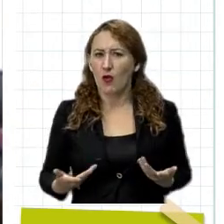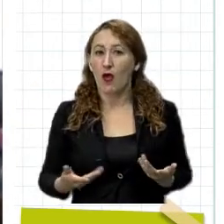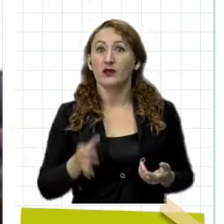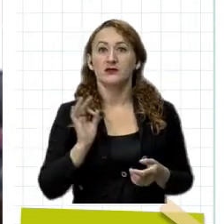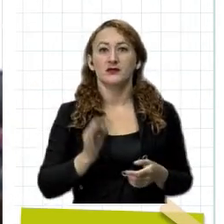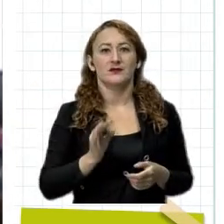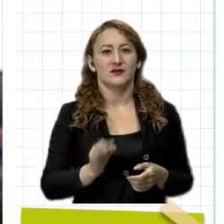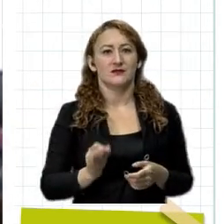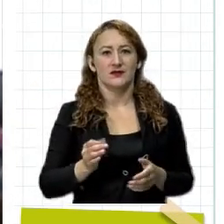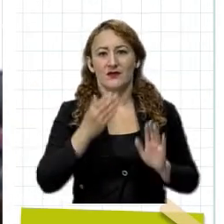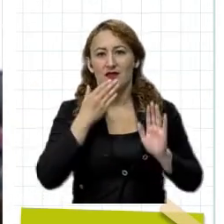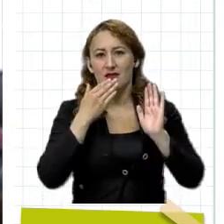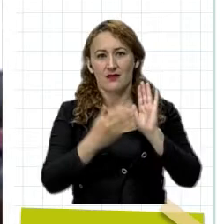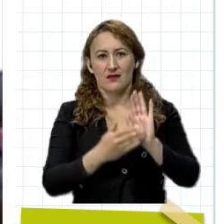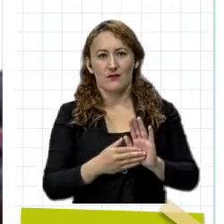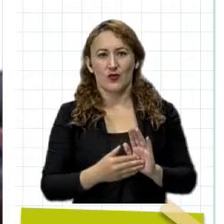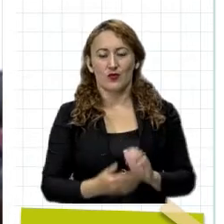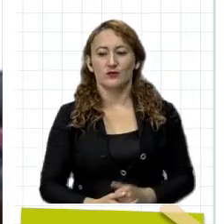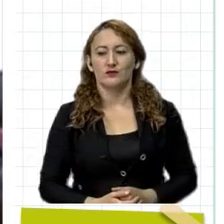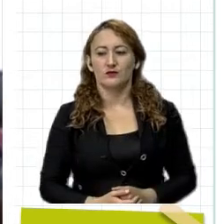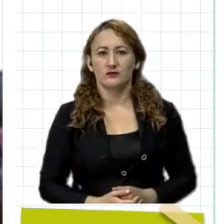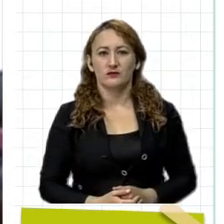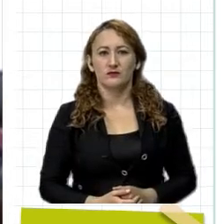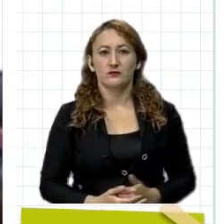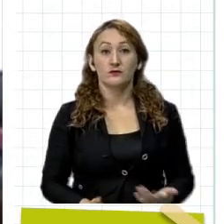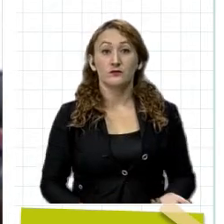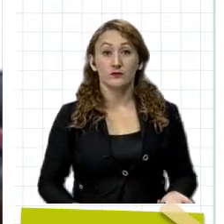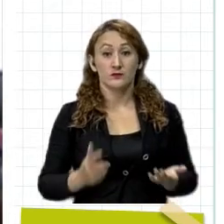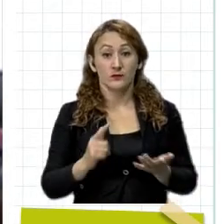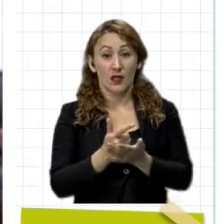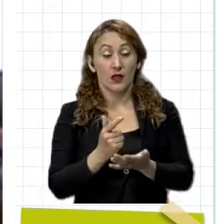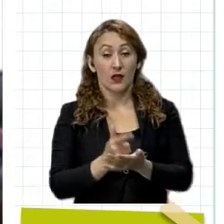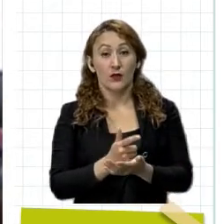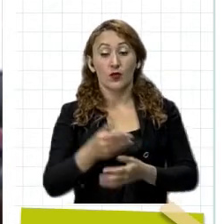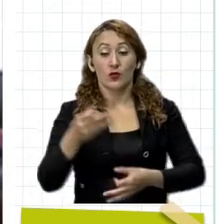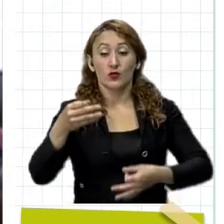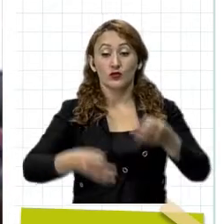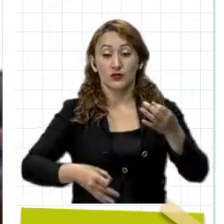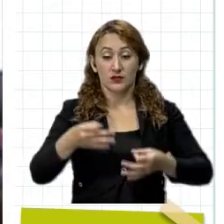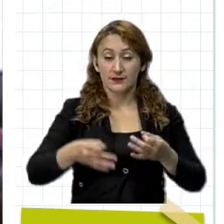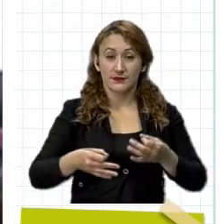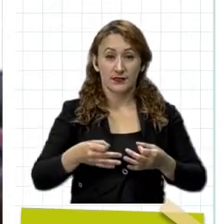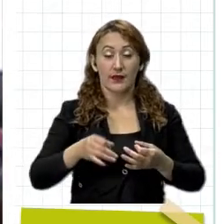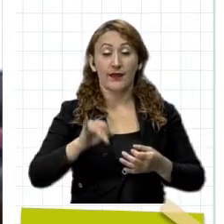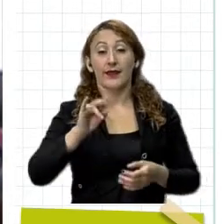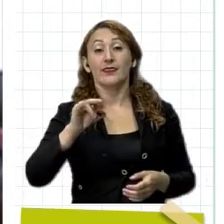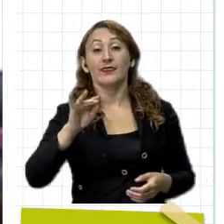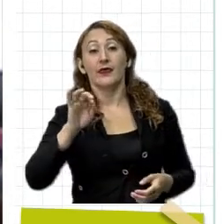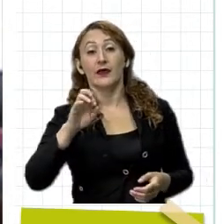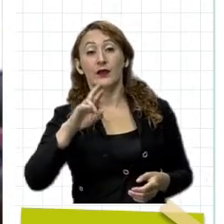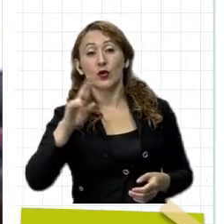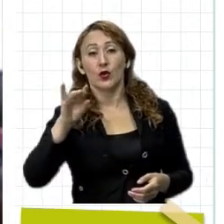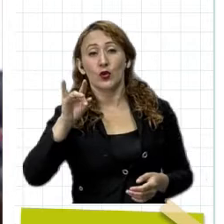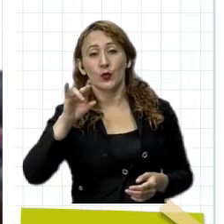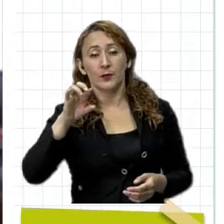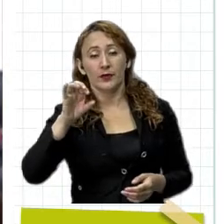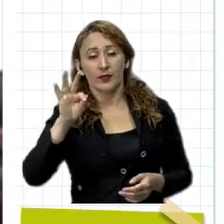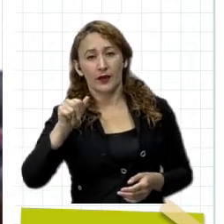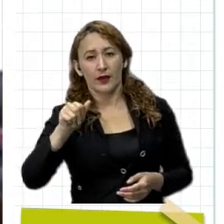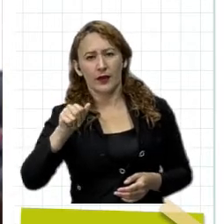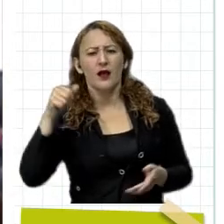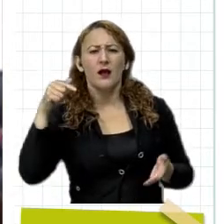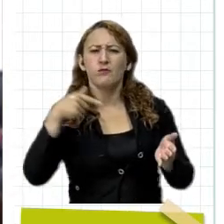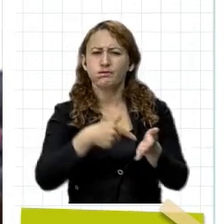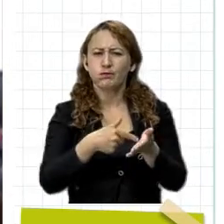como ejemplos polémicos. Es el caso de su libro Justicia Interrupta, en que ella se refiere fundamentalmente